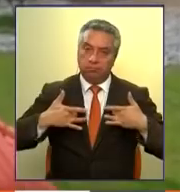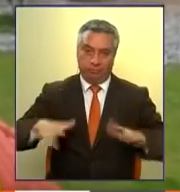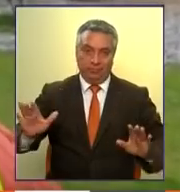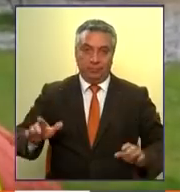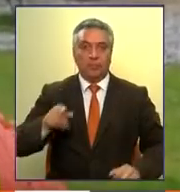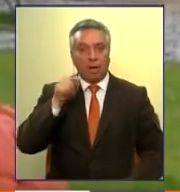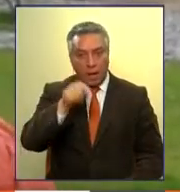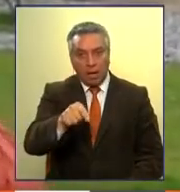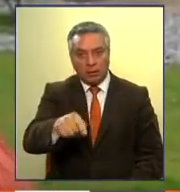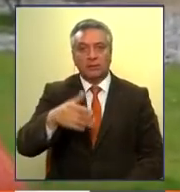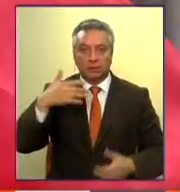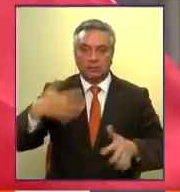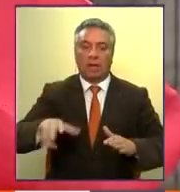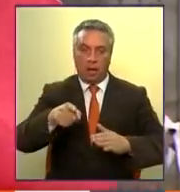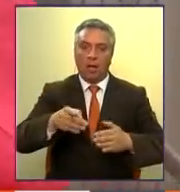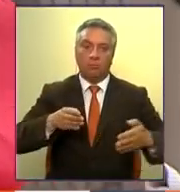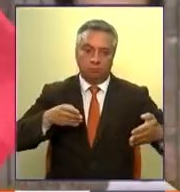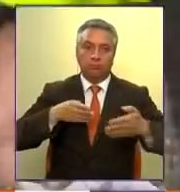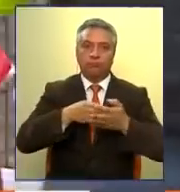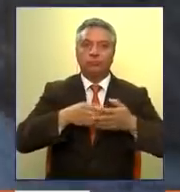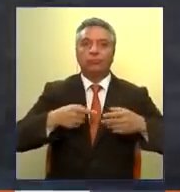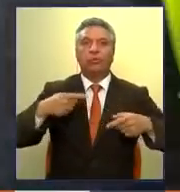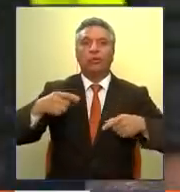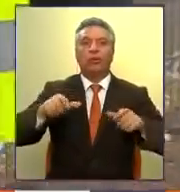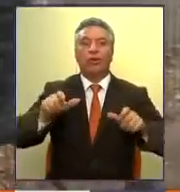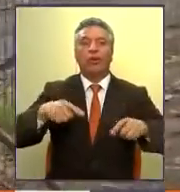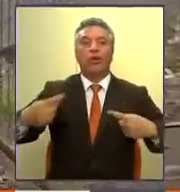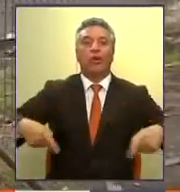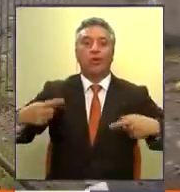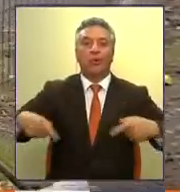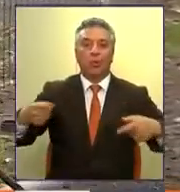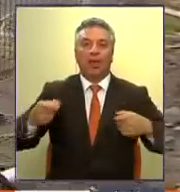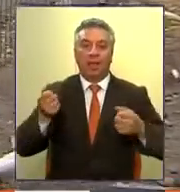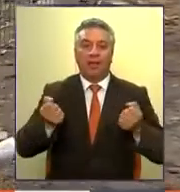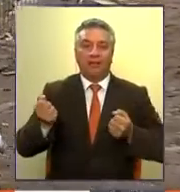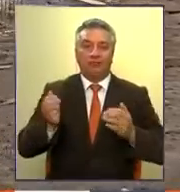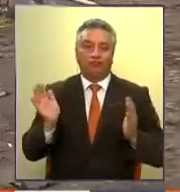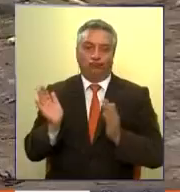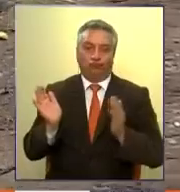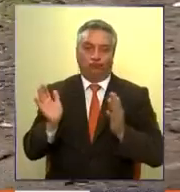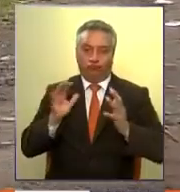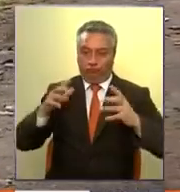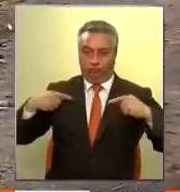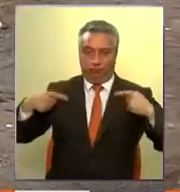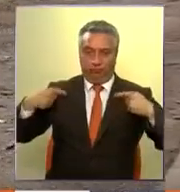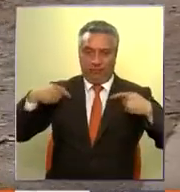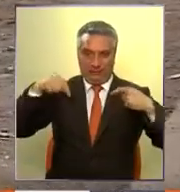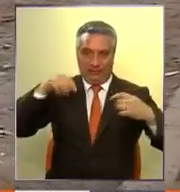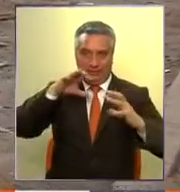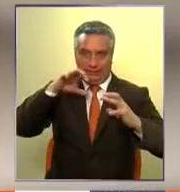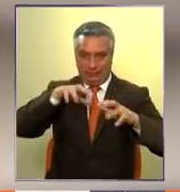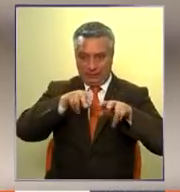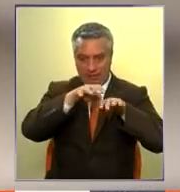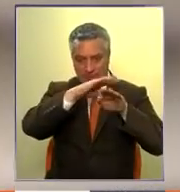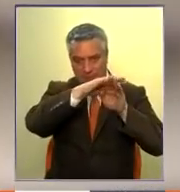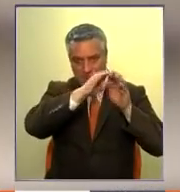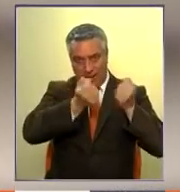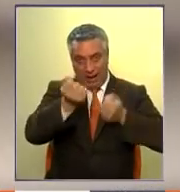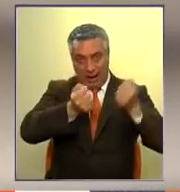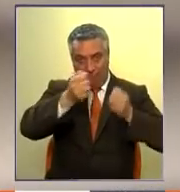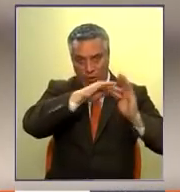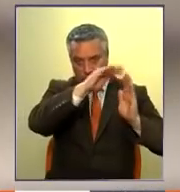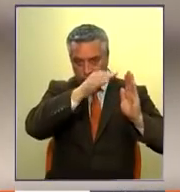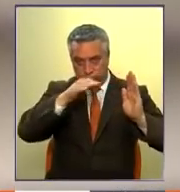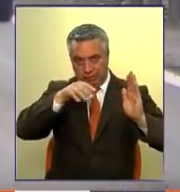lo ha tenido con las ruedas del choco esta bandera marca el sitio del trágico hecho wilson santelices es la